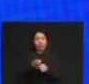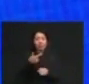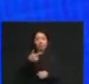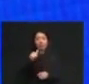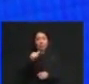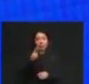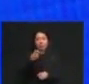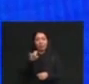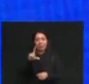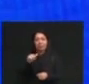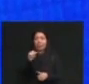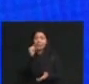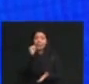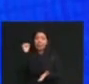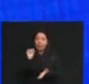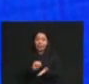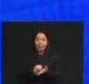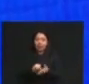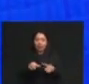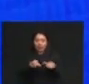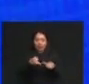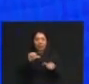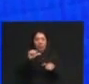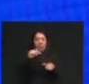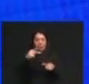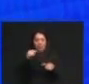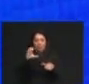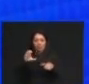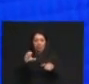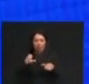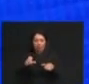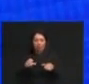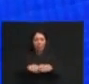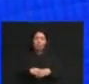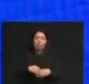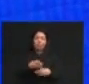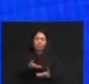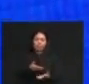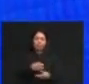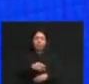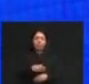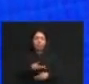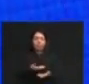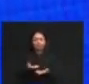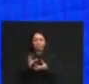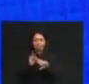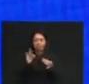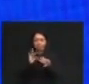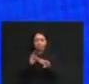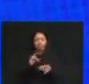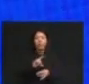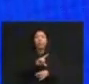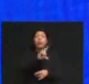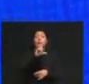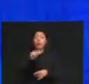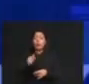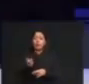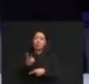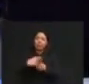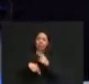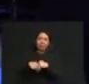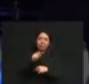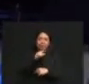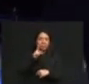Monasterio, secretaria del patronato de APAC, a que pase a compartirnos unas palabras y posteriormente pase María Guadalupe